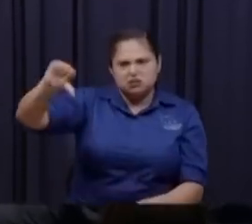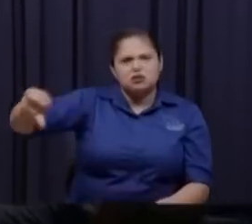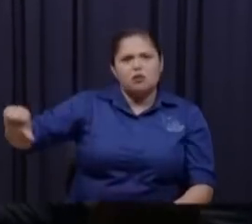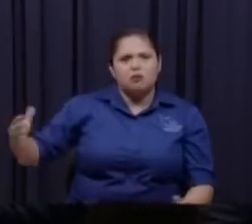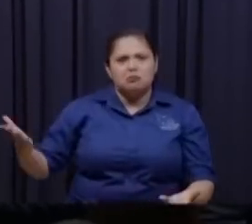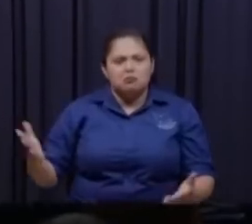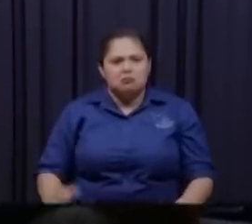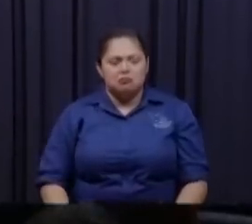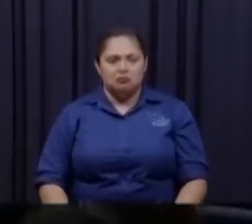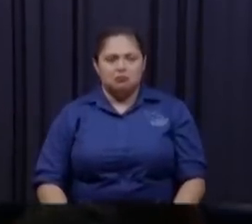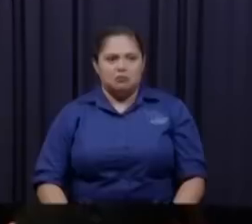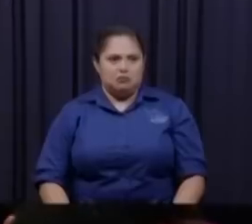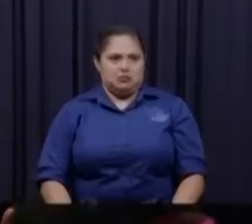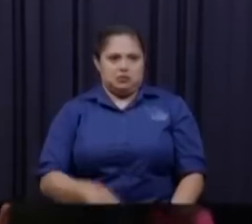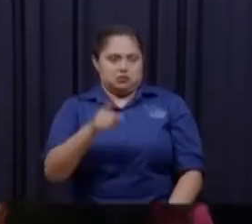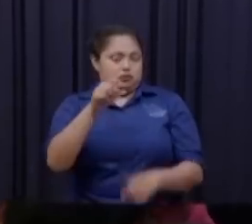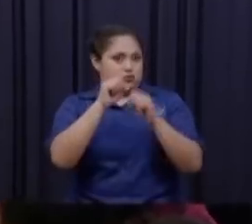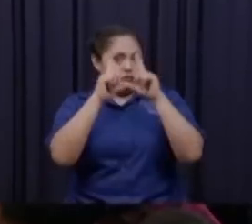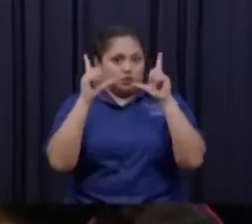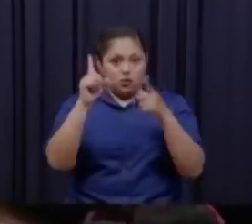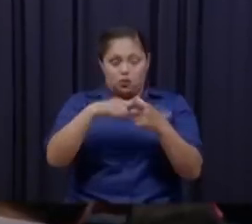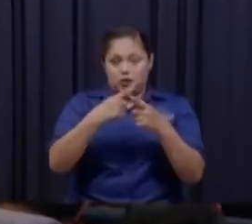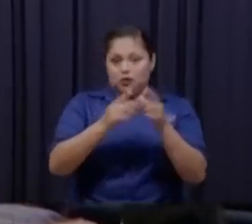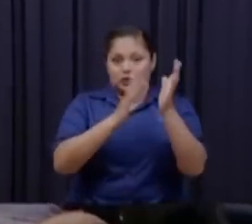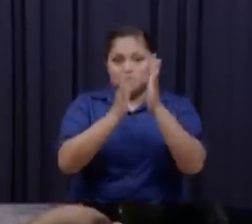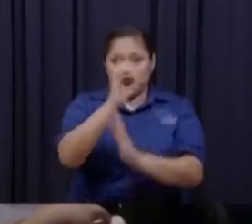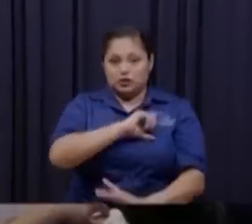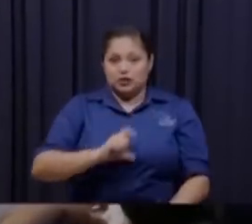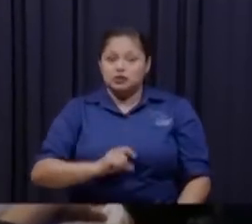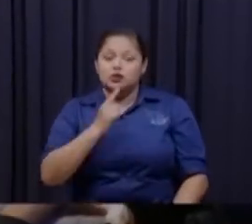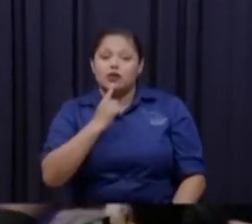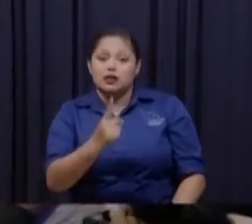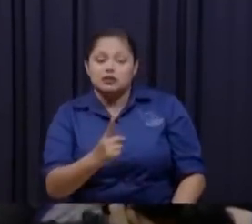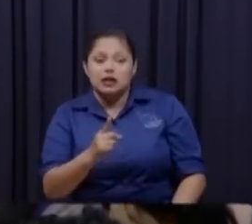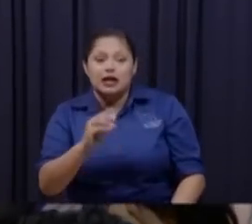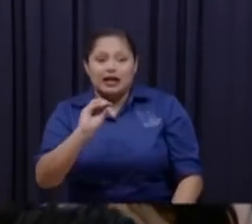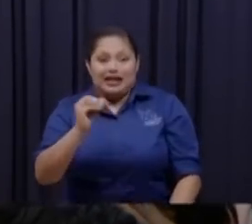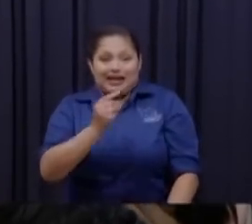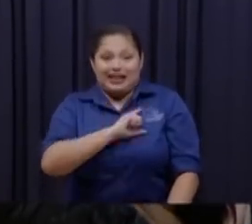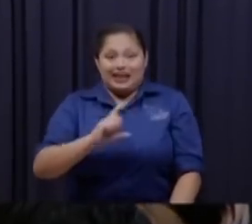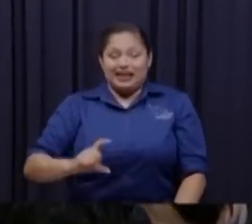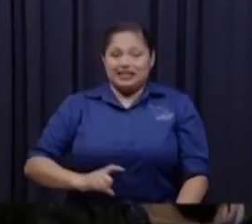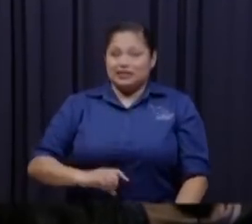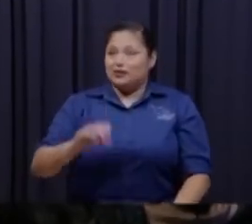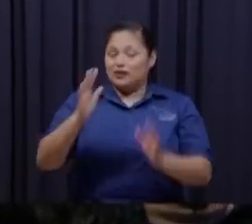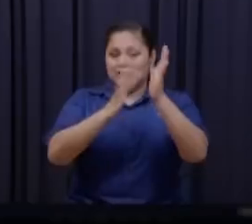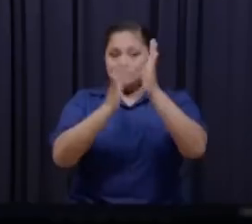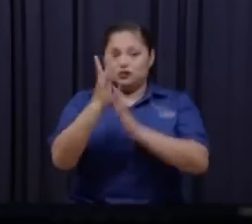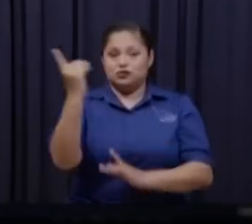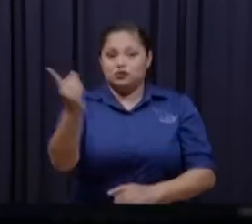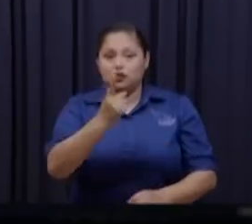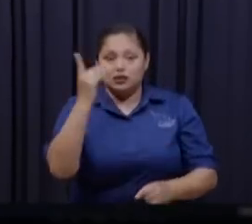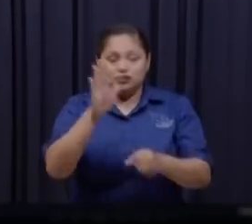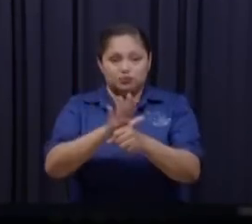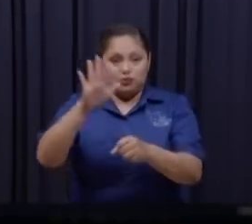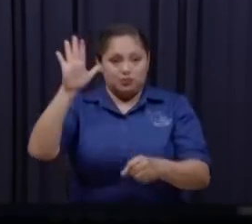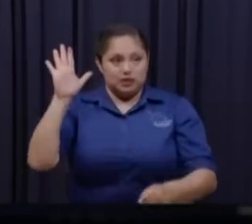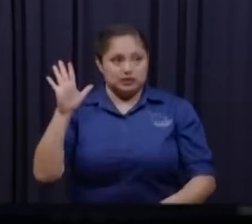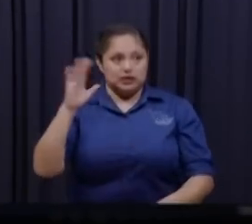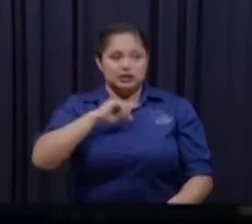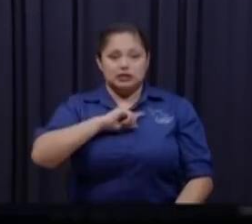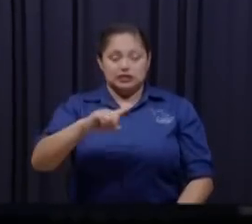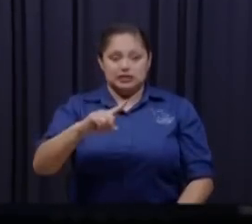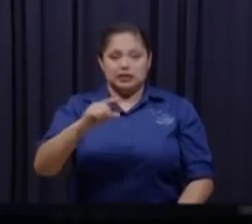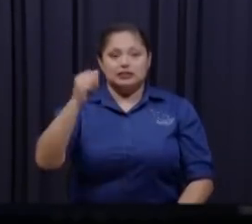también es tremendo cuando el Señor Jesucristo dice que en Cristo Jesús todas sus promesas son